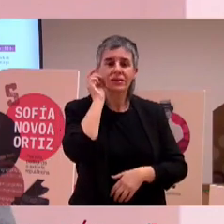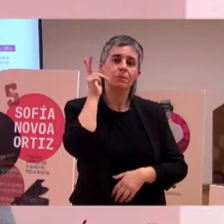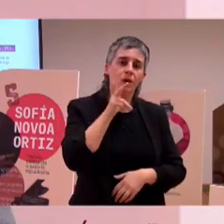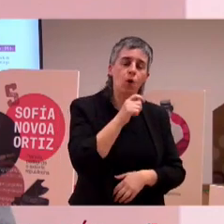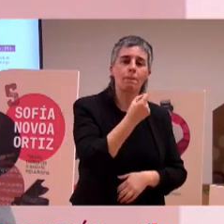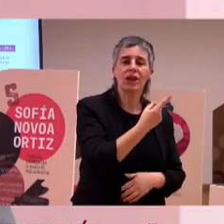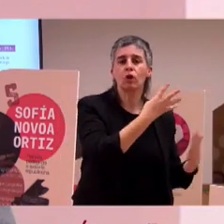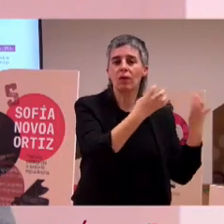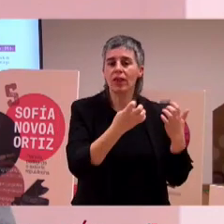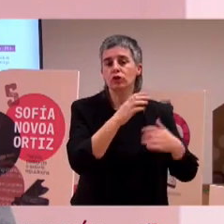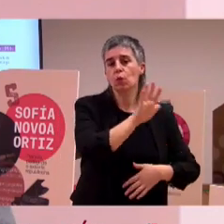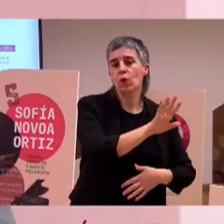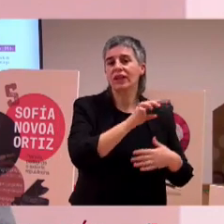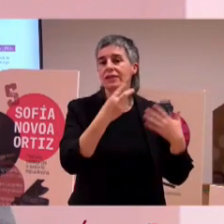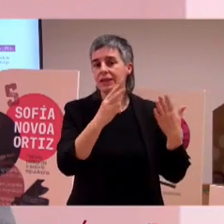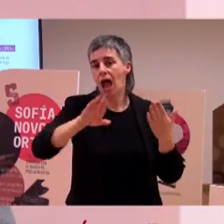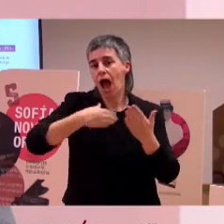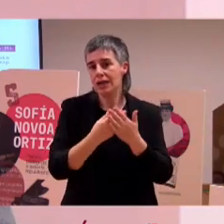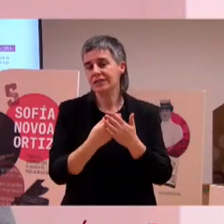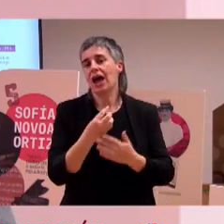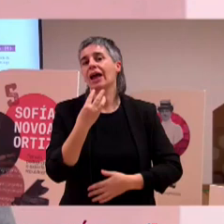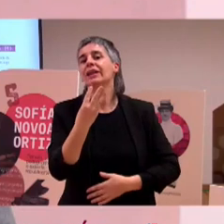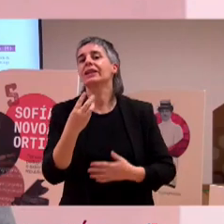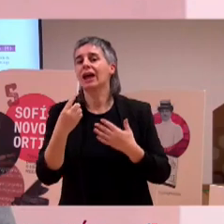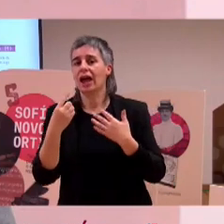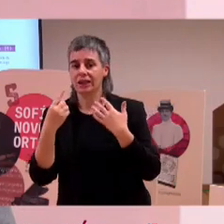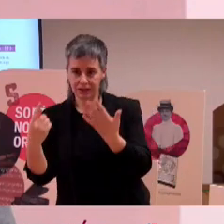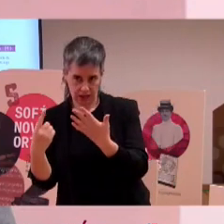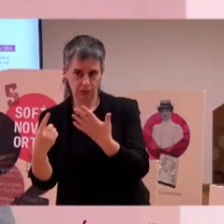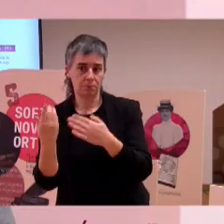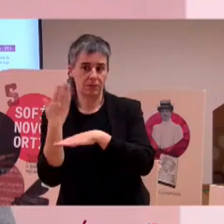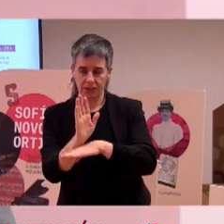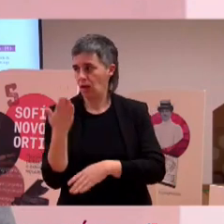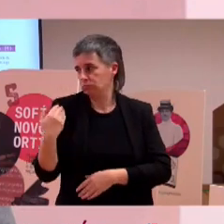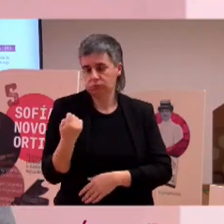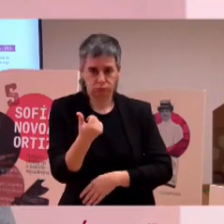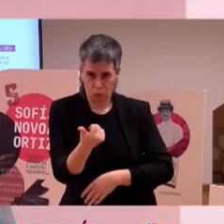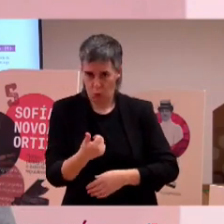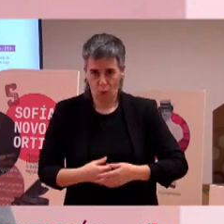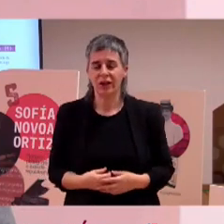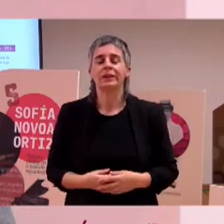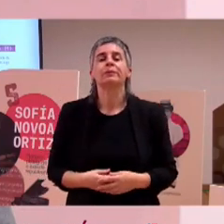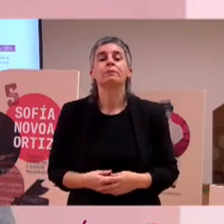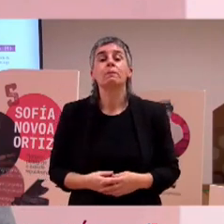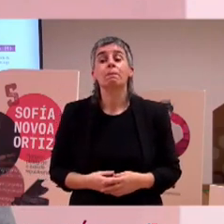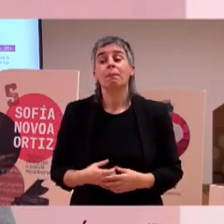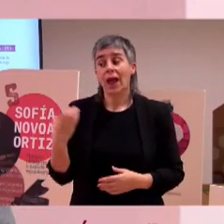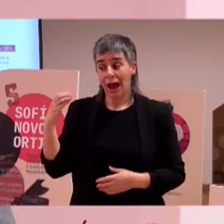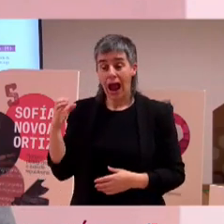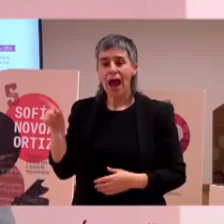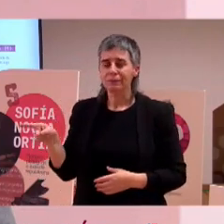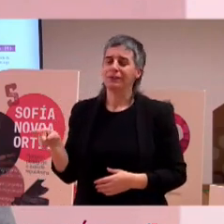1857-1936, presentado pois moi recentemente. Está saídiño do forno. Bueno, Carmen ten preparada